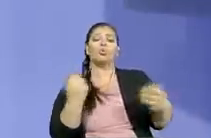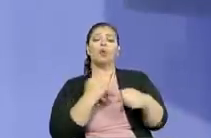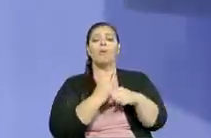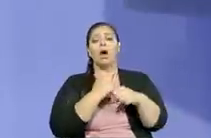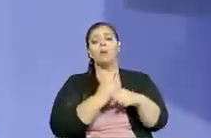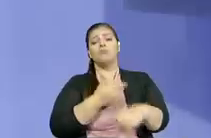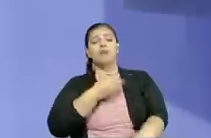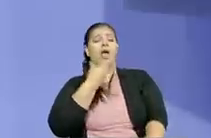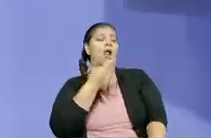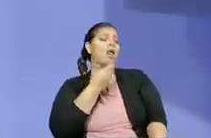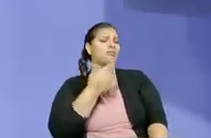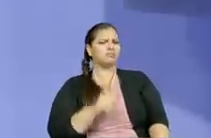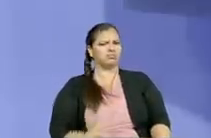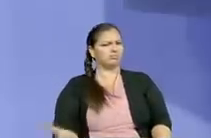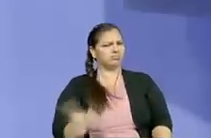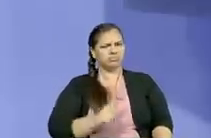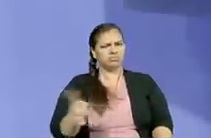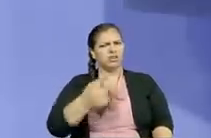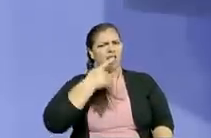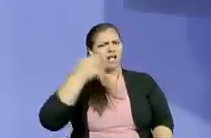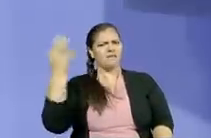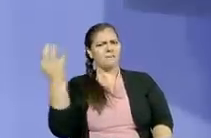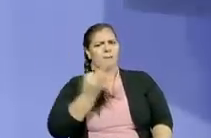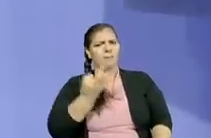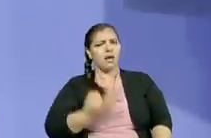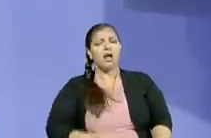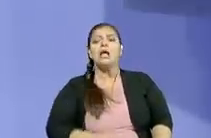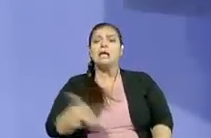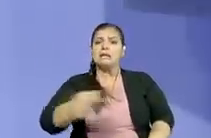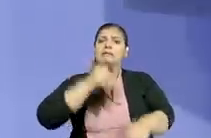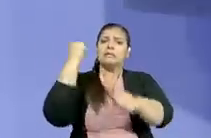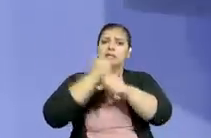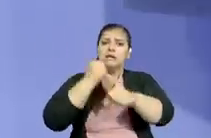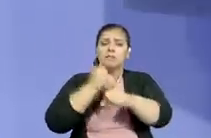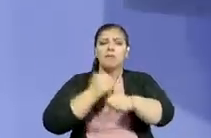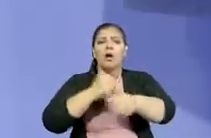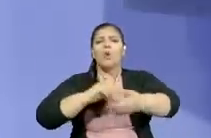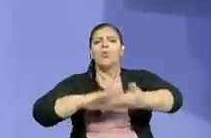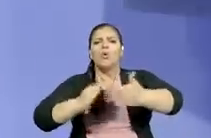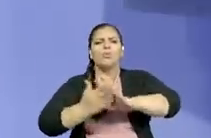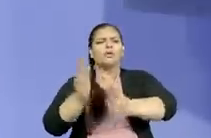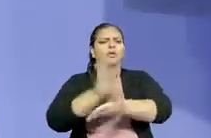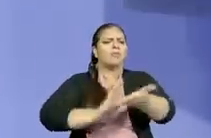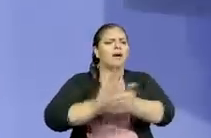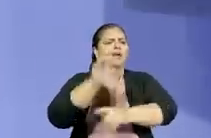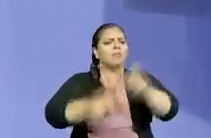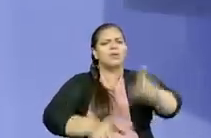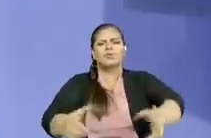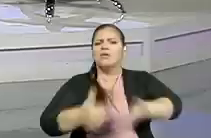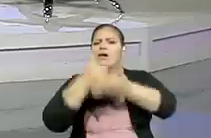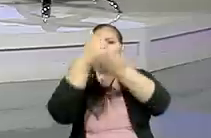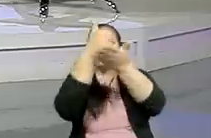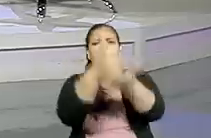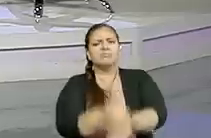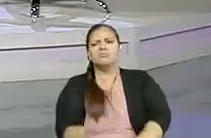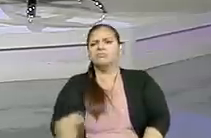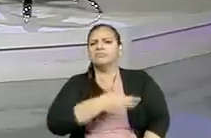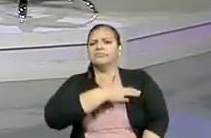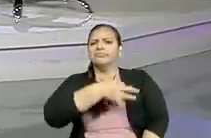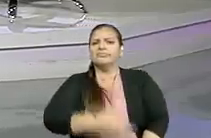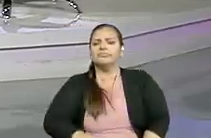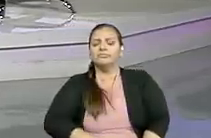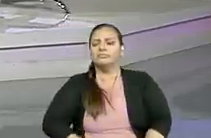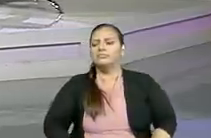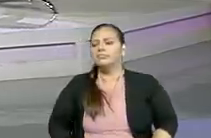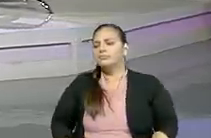que ha construido, que no ha restado, que ha sumado y sobre todo que no ha mentido ni prometido, sino que ha dicho la verdad y ha